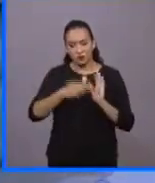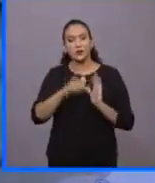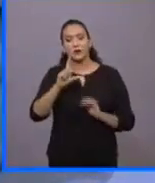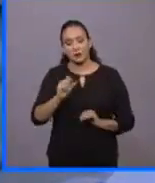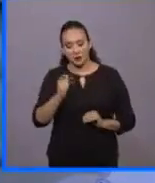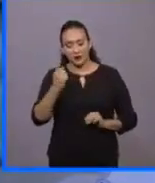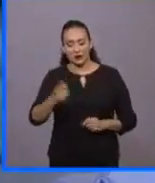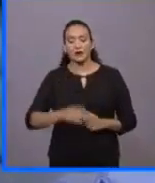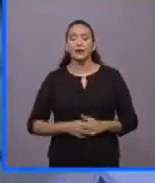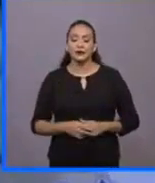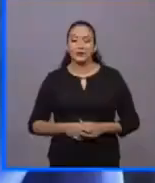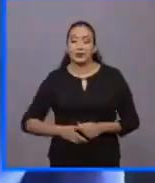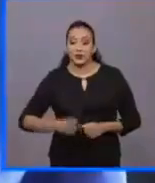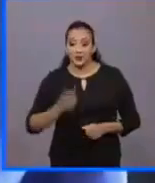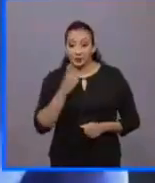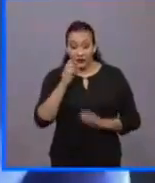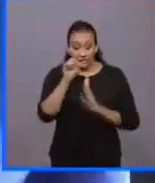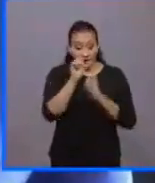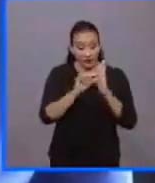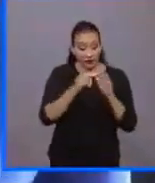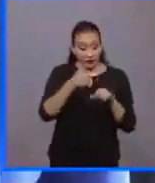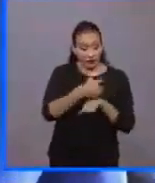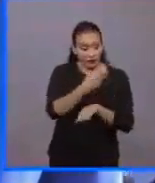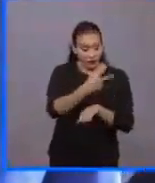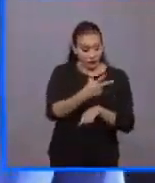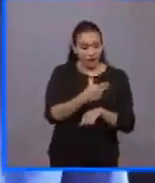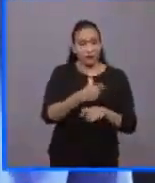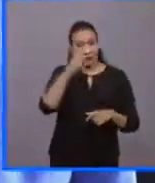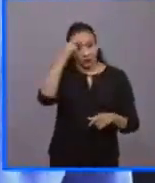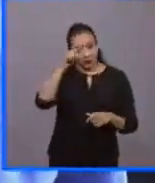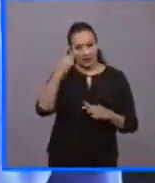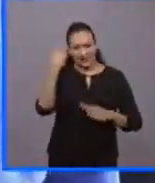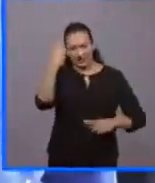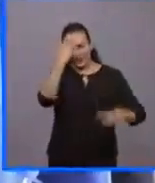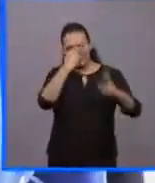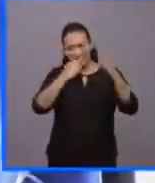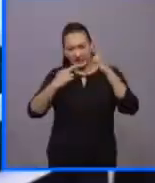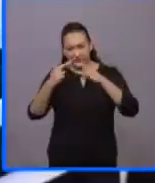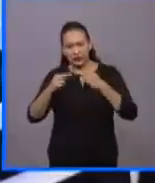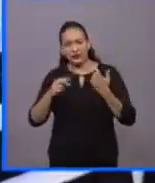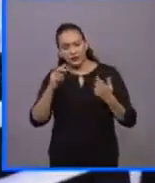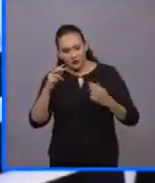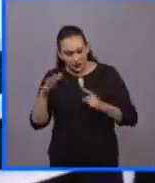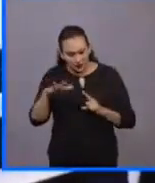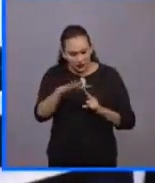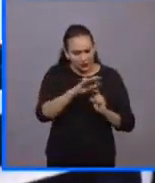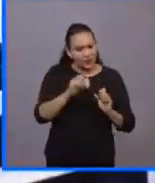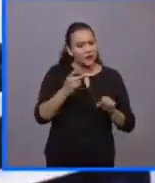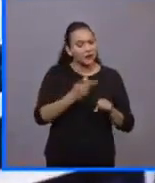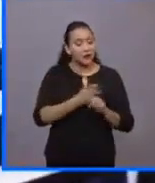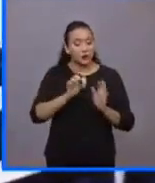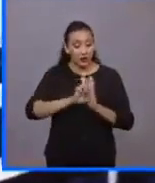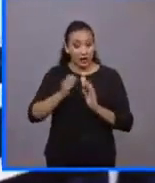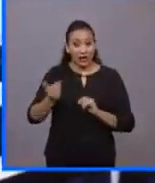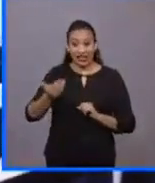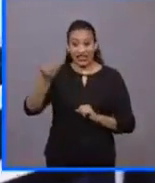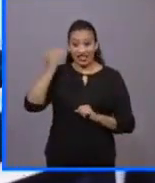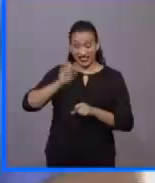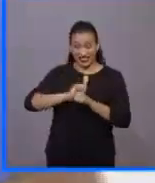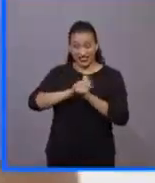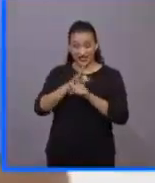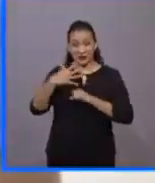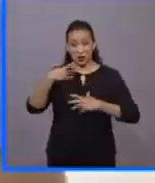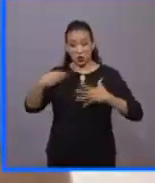420/2021, en el que declaró que el artículo 2 del acuerdo para mitigar los riesgos y los contagios durante la pandemia de